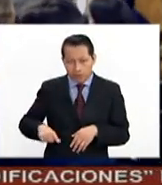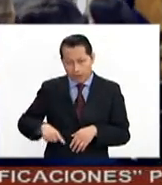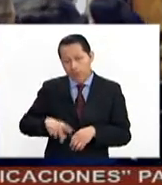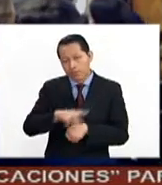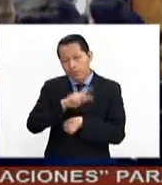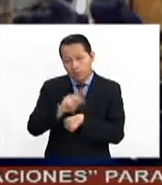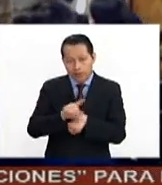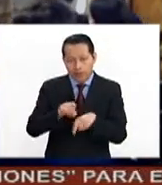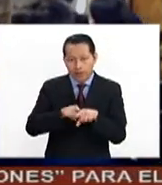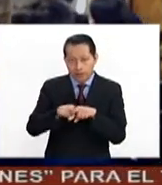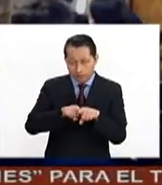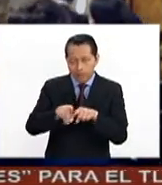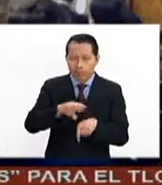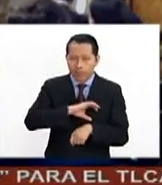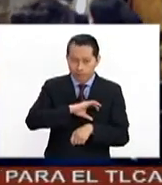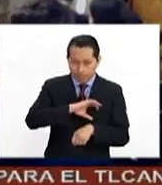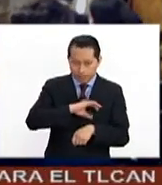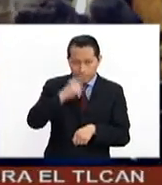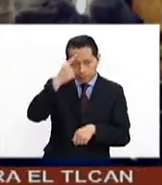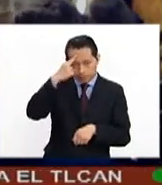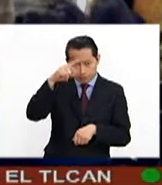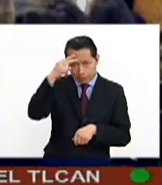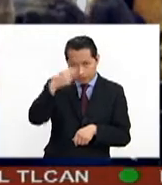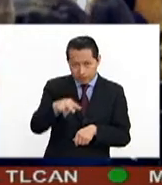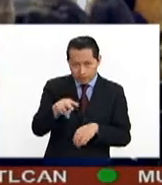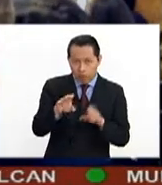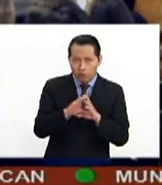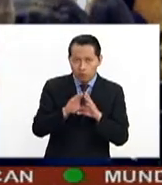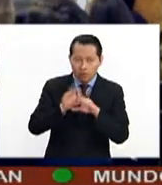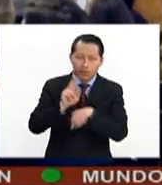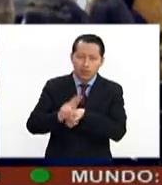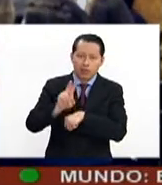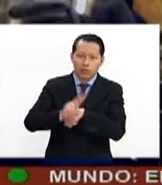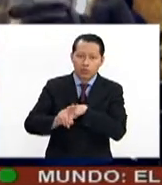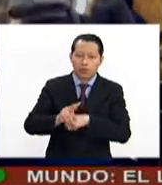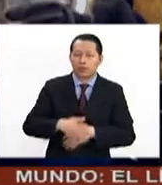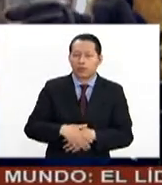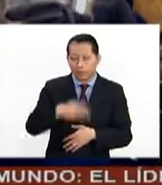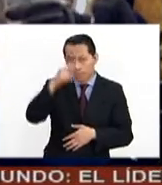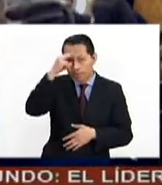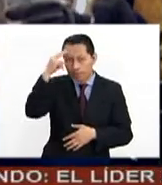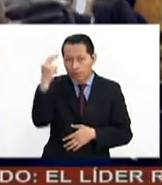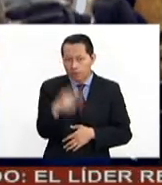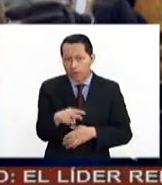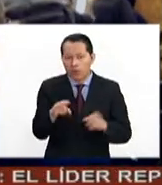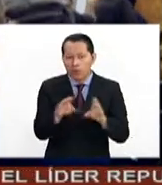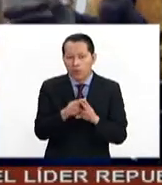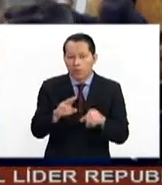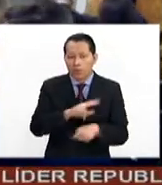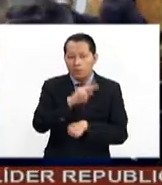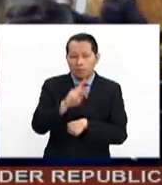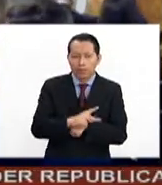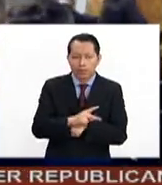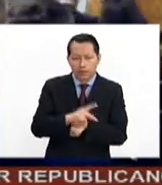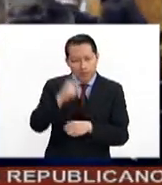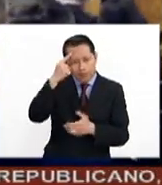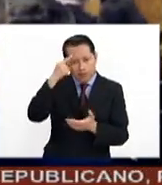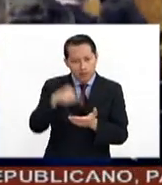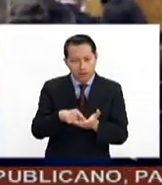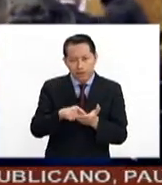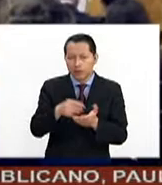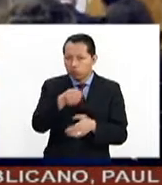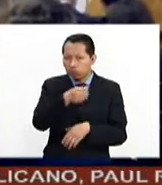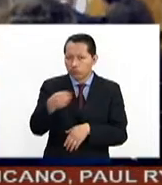hermano, querido, entrañable para los mexicanos como es Venezuela. México es un país que cree en los valores de